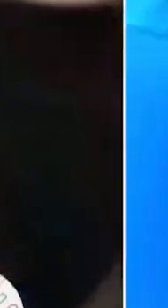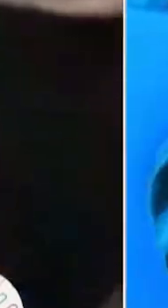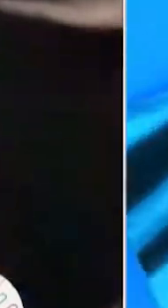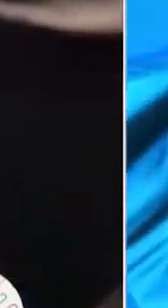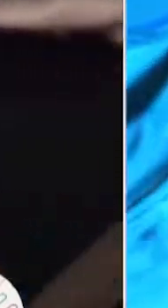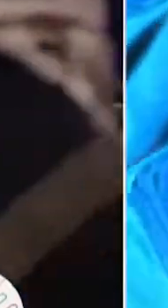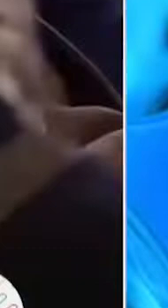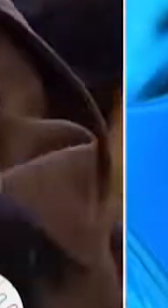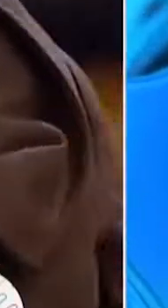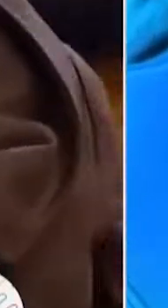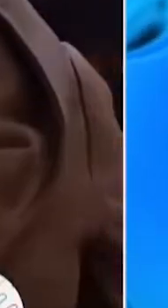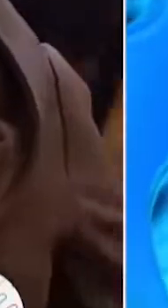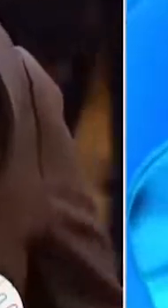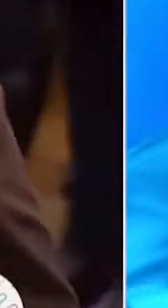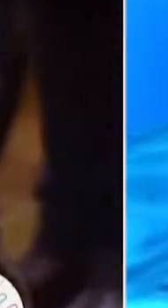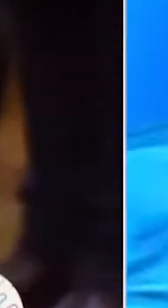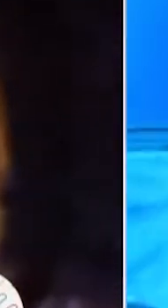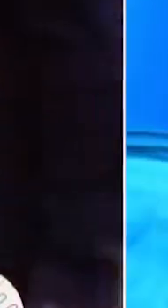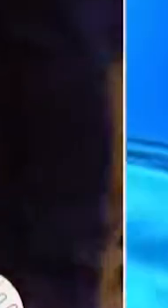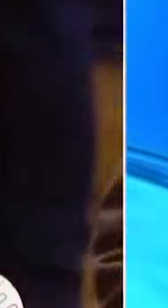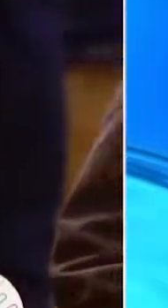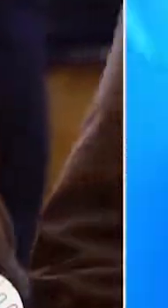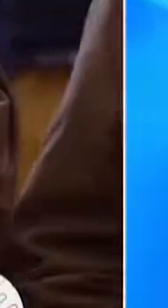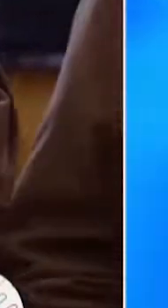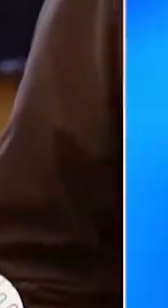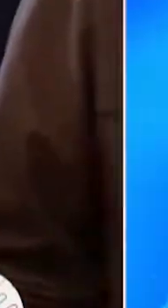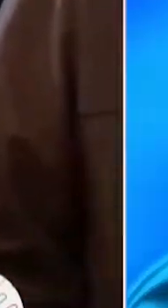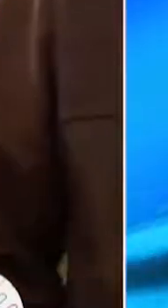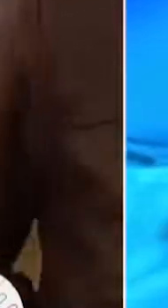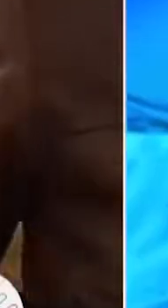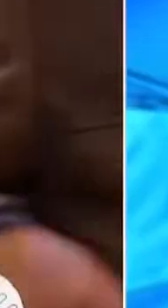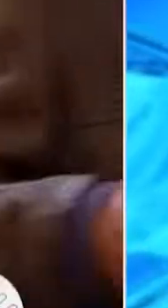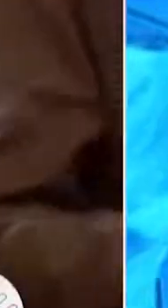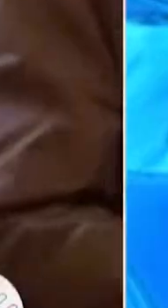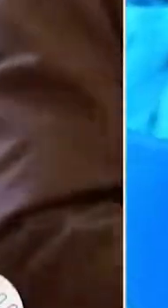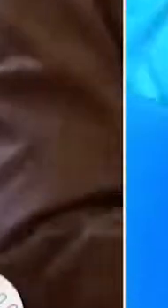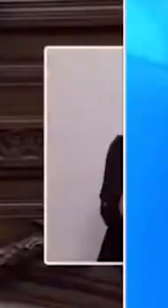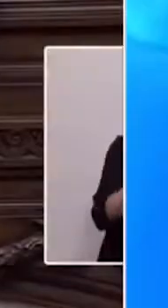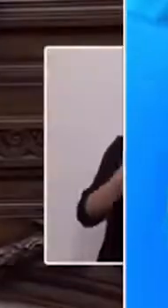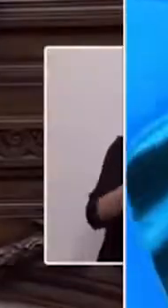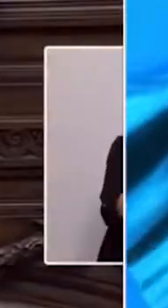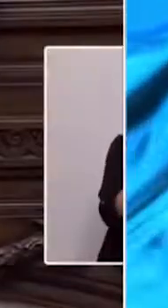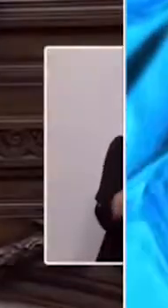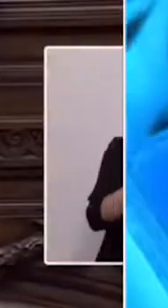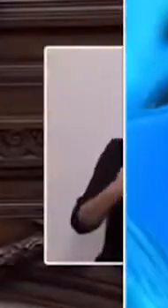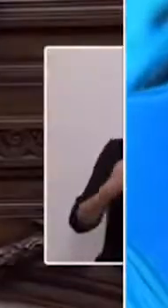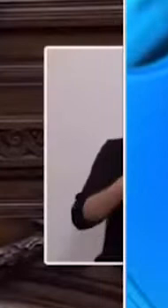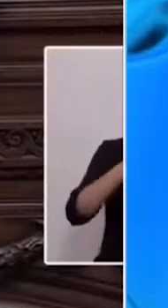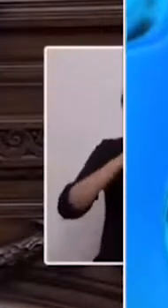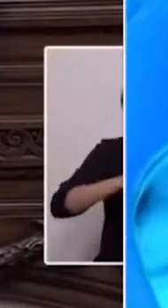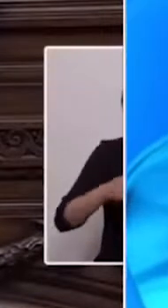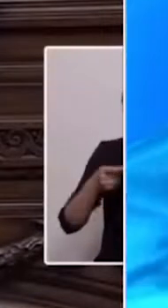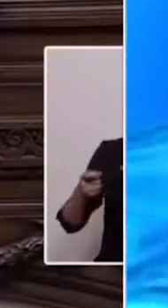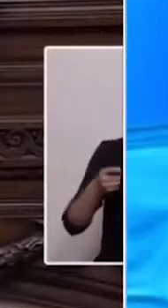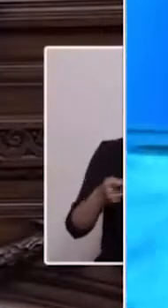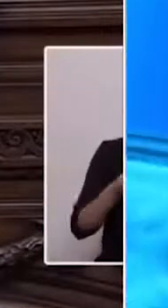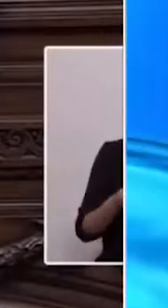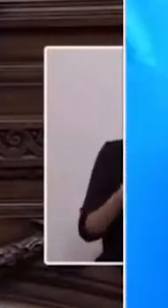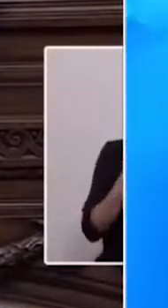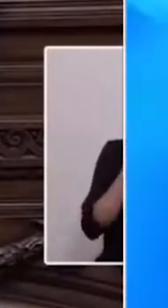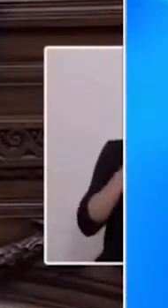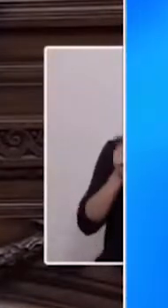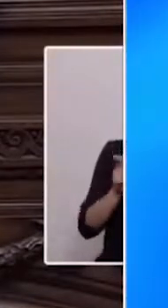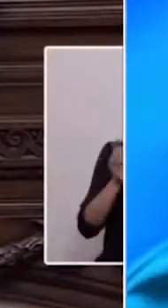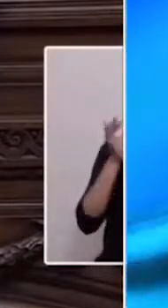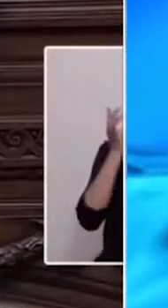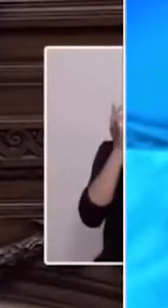convencionales mujeres y que son 5 convencionales hombres que participaron. Entonces, creemos que la paridad viene a ser un mínimo democrático de representación, y lo mejor de